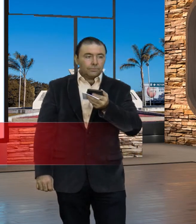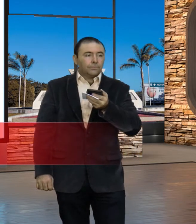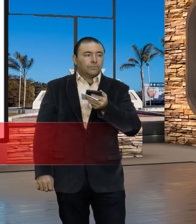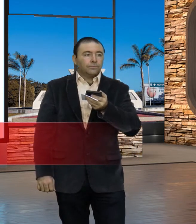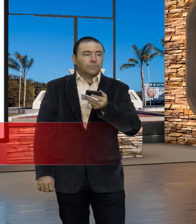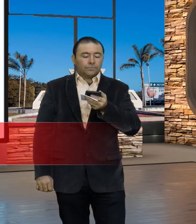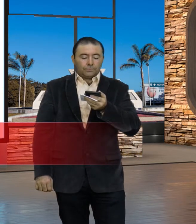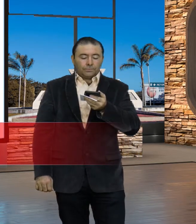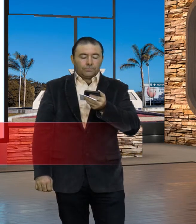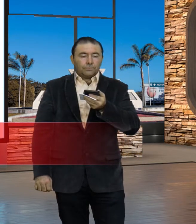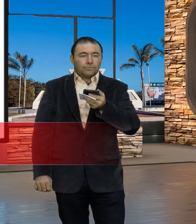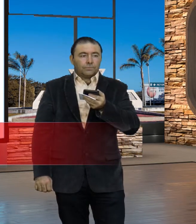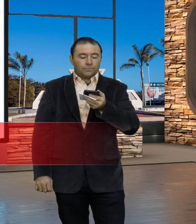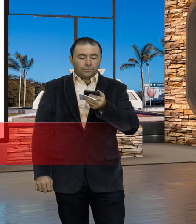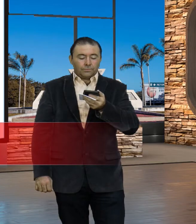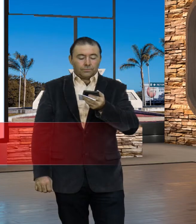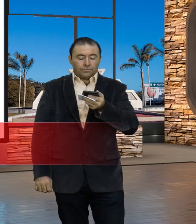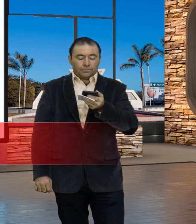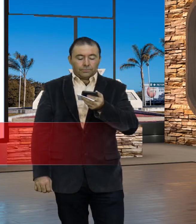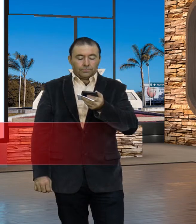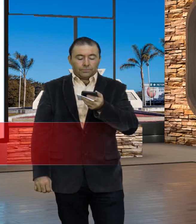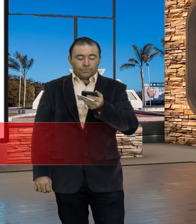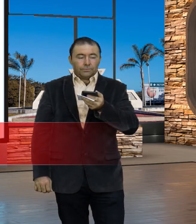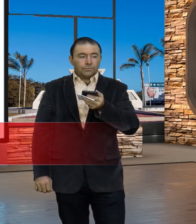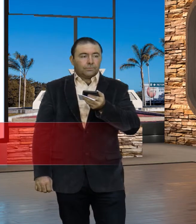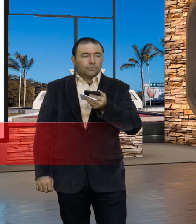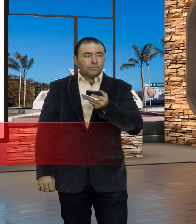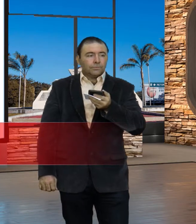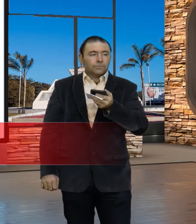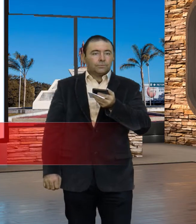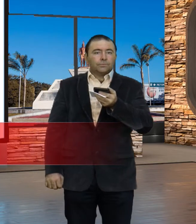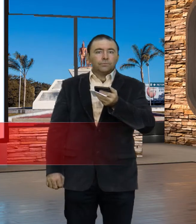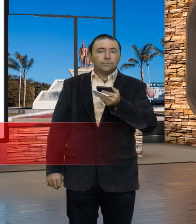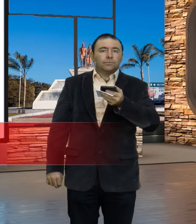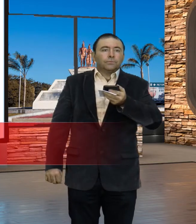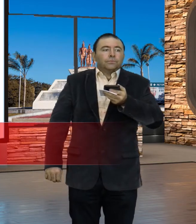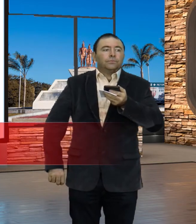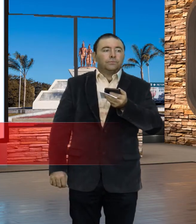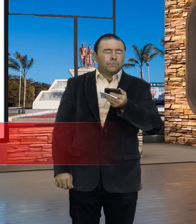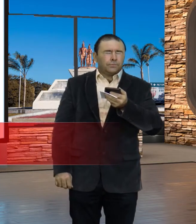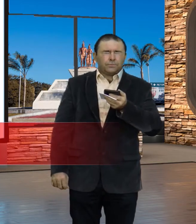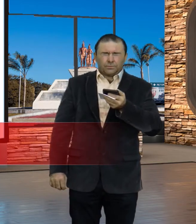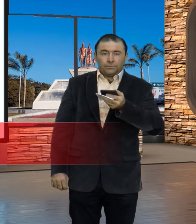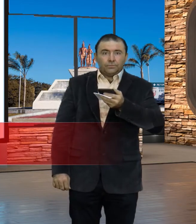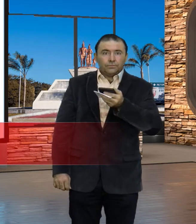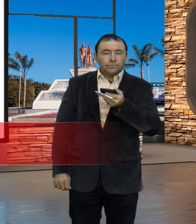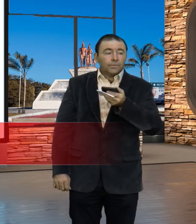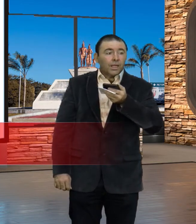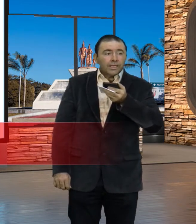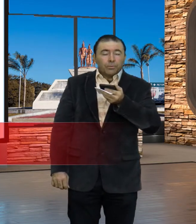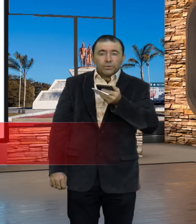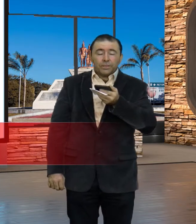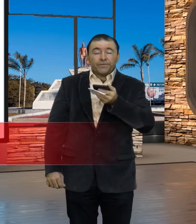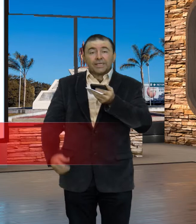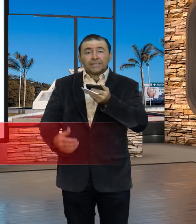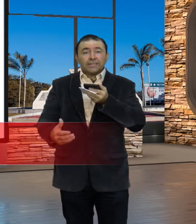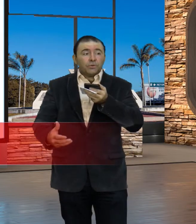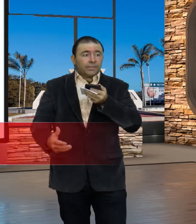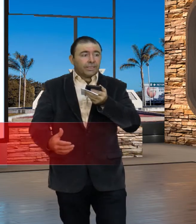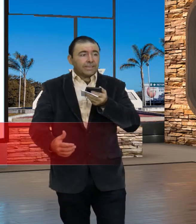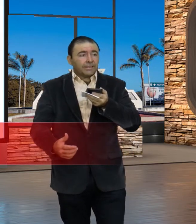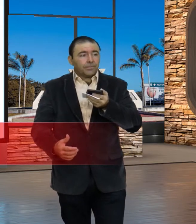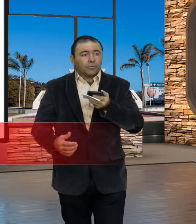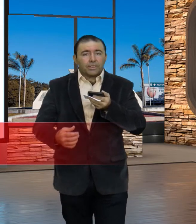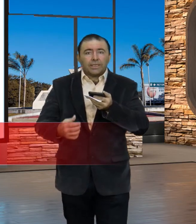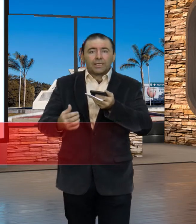que se están aportando día con día en la cartelera cultural Ramón fíjese